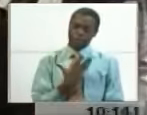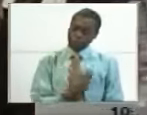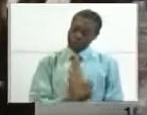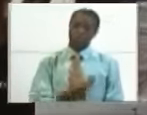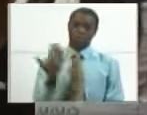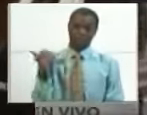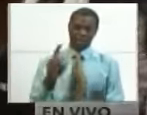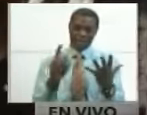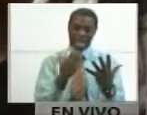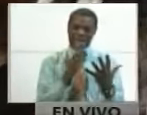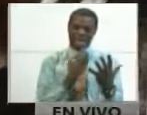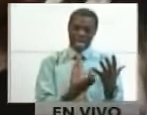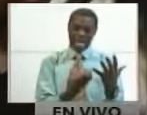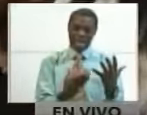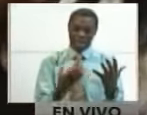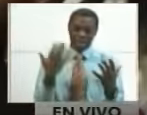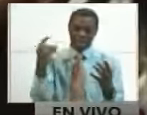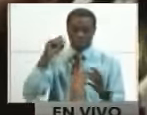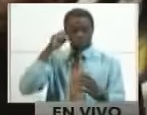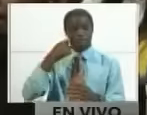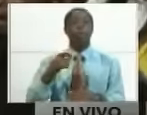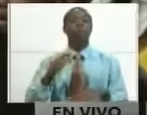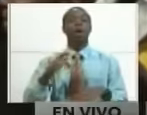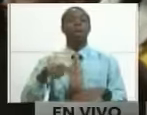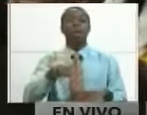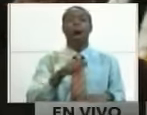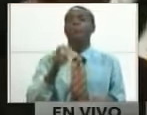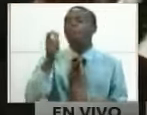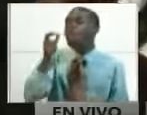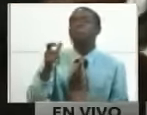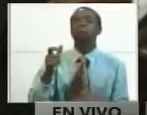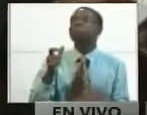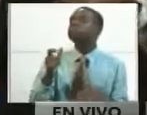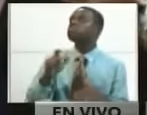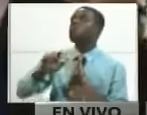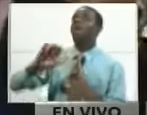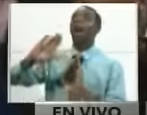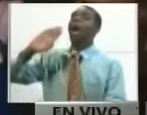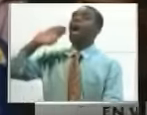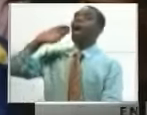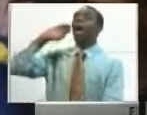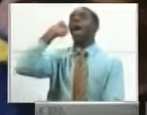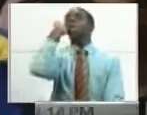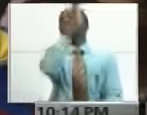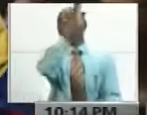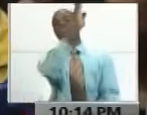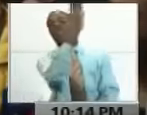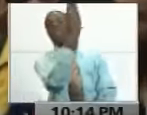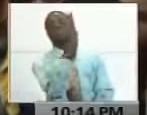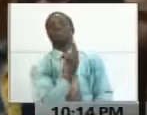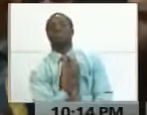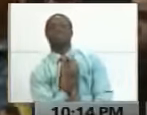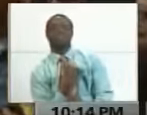6 de diciembre, porque el pueblo se autocastigó, el pueblo se autoflageló, el pueblo